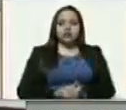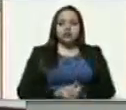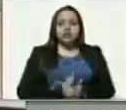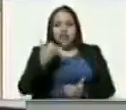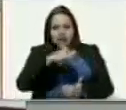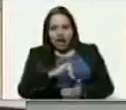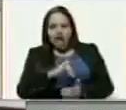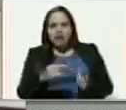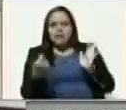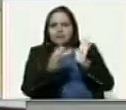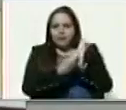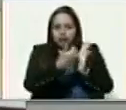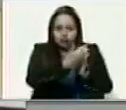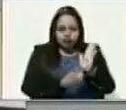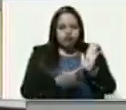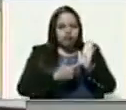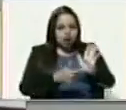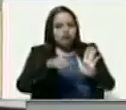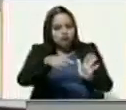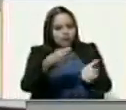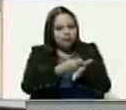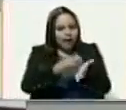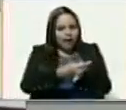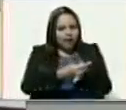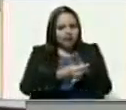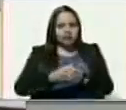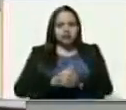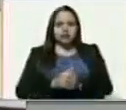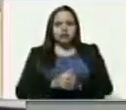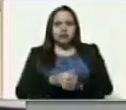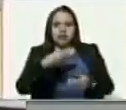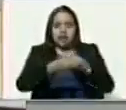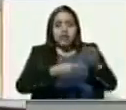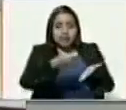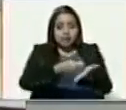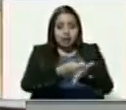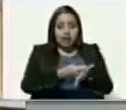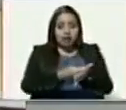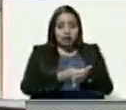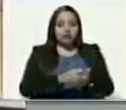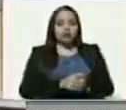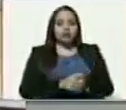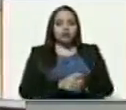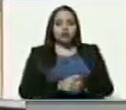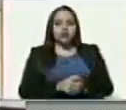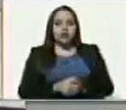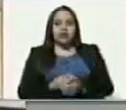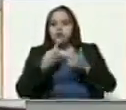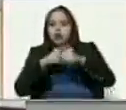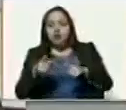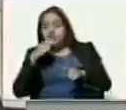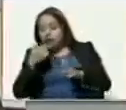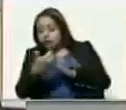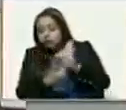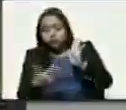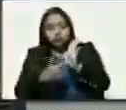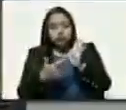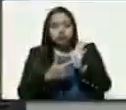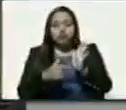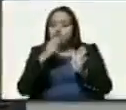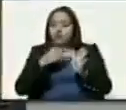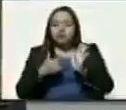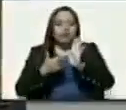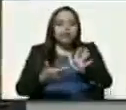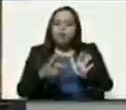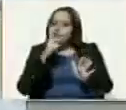reflejado allí, lo cancelas, si estás haciendo el pago en divisa, si no, no estás obligado. No estás obligado porque no se refleja. Y si